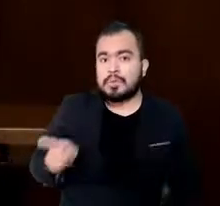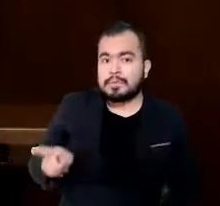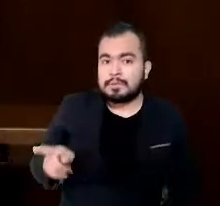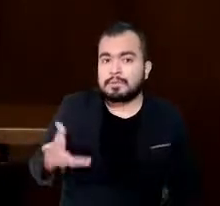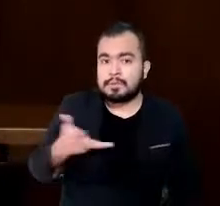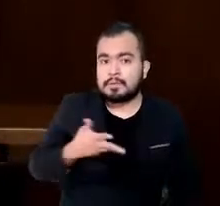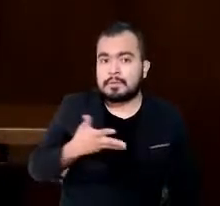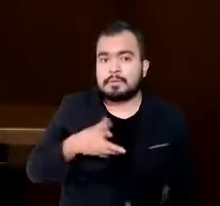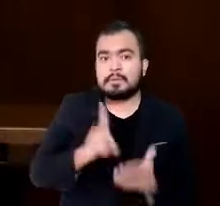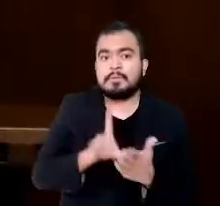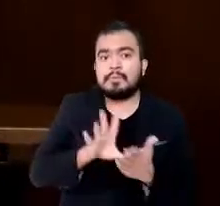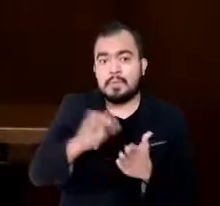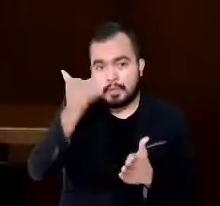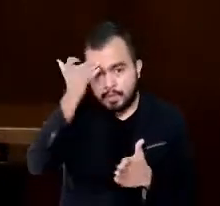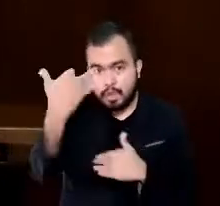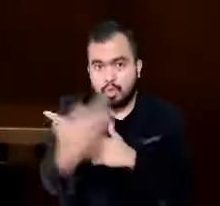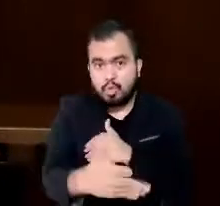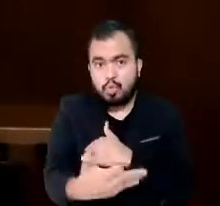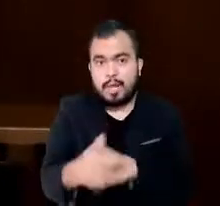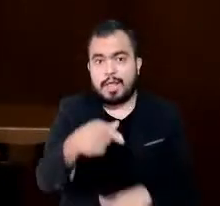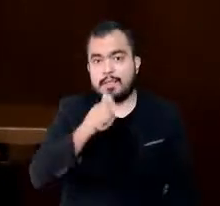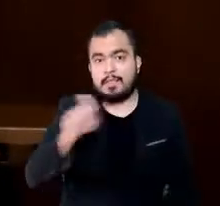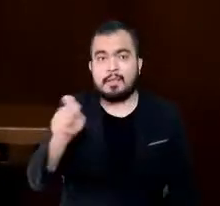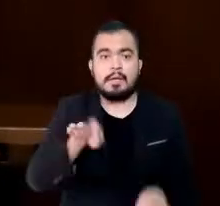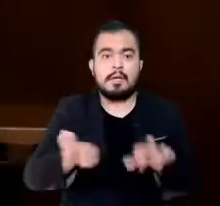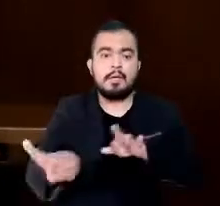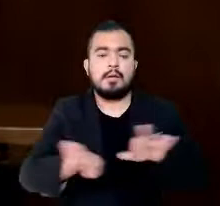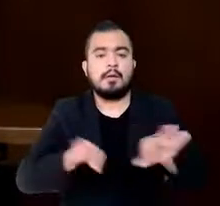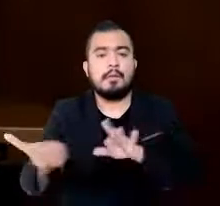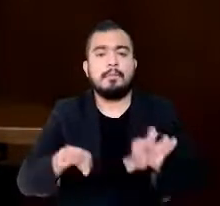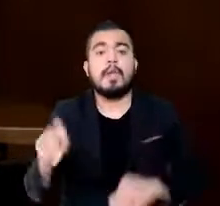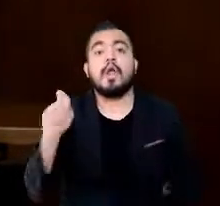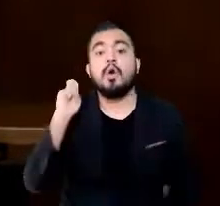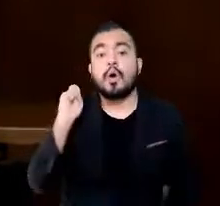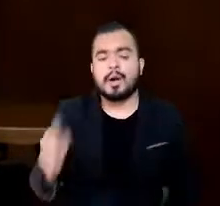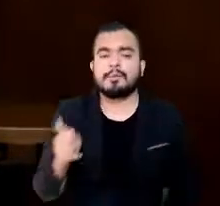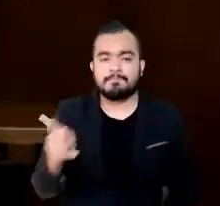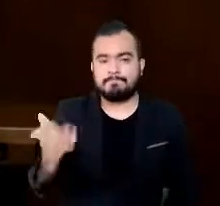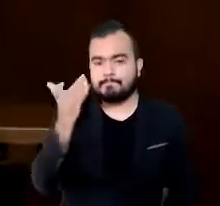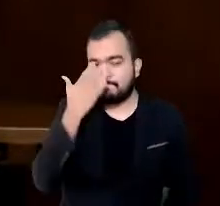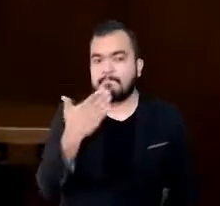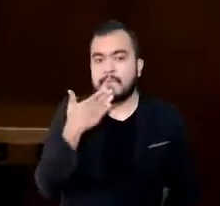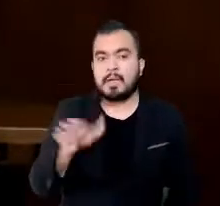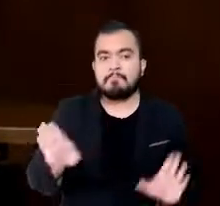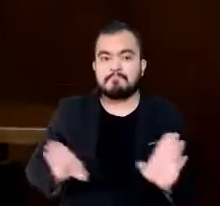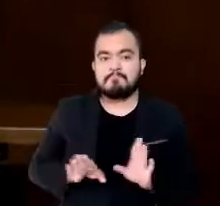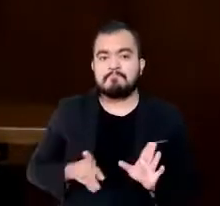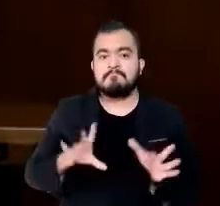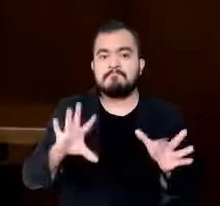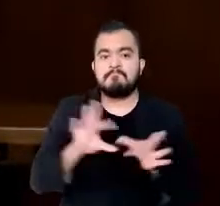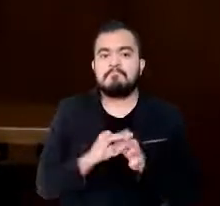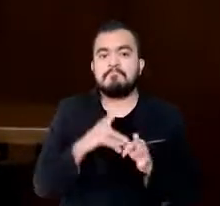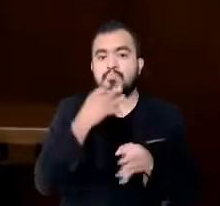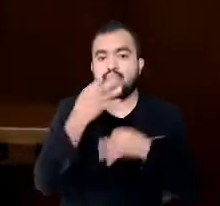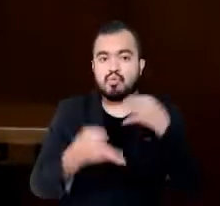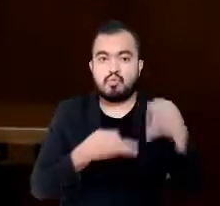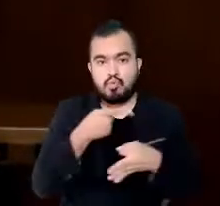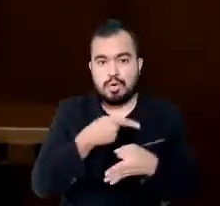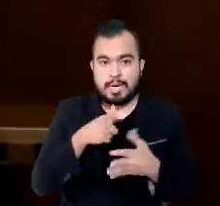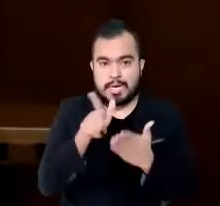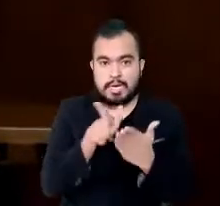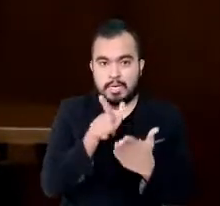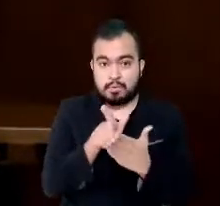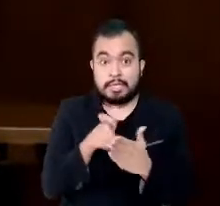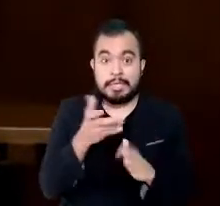empleo, adoptando medidas pertinentes, incluida la promulgación de la legislación. Por lo anterior expuesto,